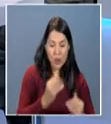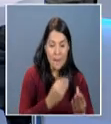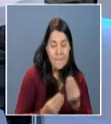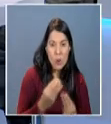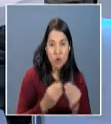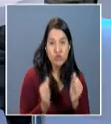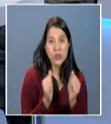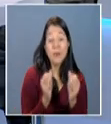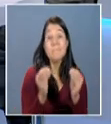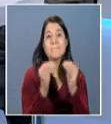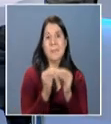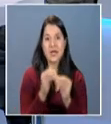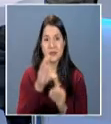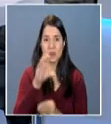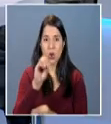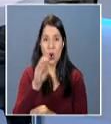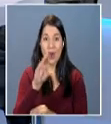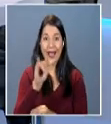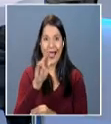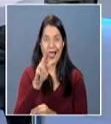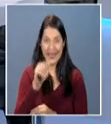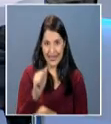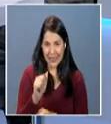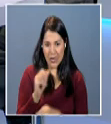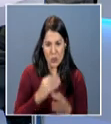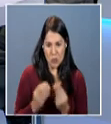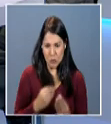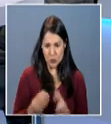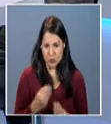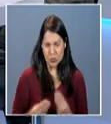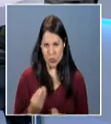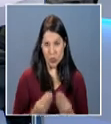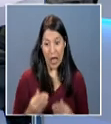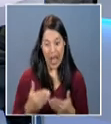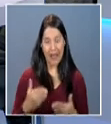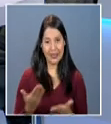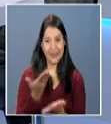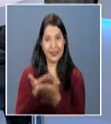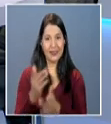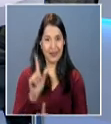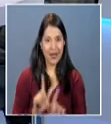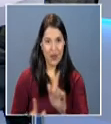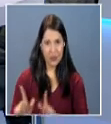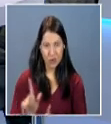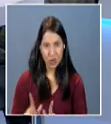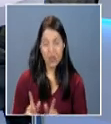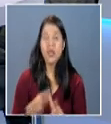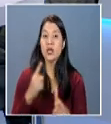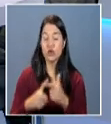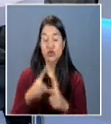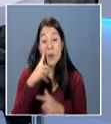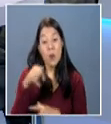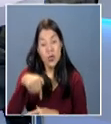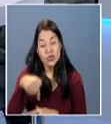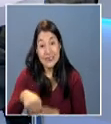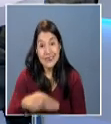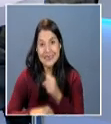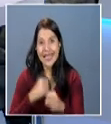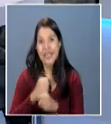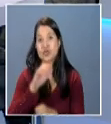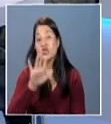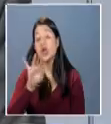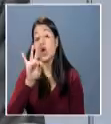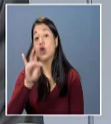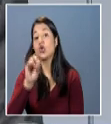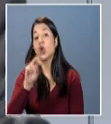laboratorios tienen que entregar. Entonces, de una u otra forma, hay un suministro adicional de cocaína que nos está llegando y por eso este año llegamos casi 5 toneladas más